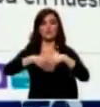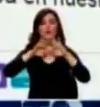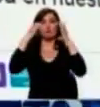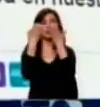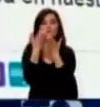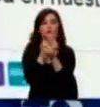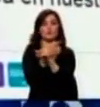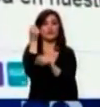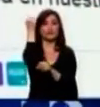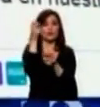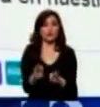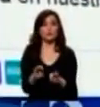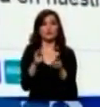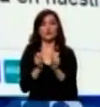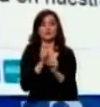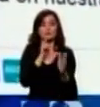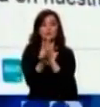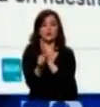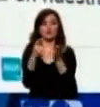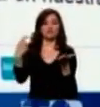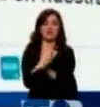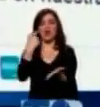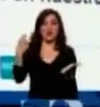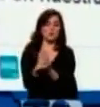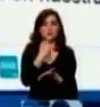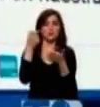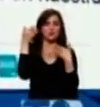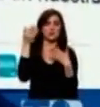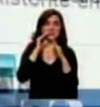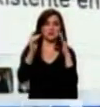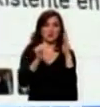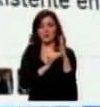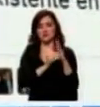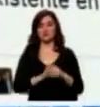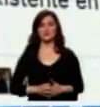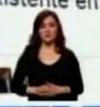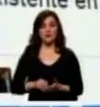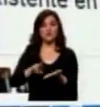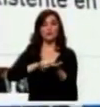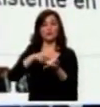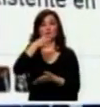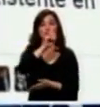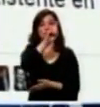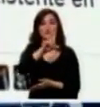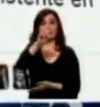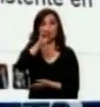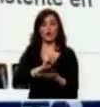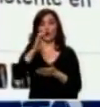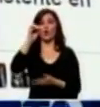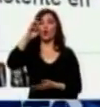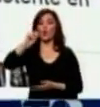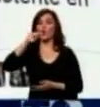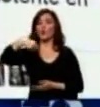Interamericana de los Derechos Humanos denunciando la persecución política en nuestra contra reunión con Gonzalo conque jefe de